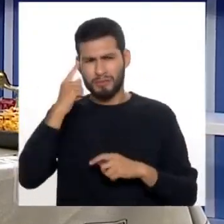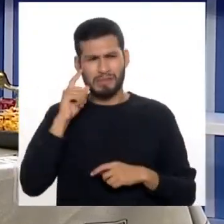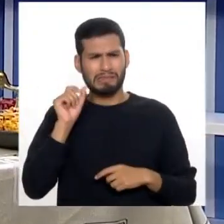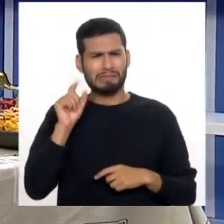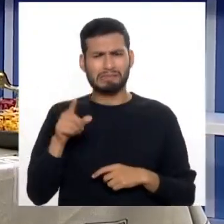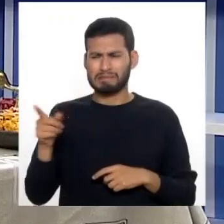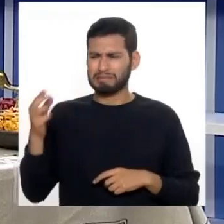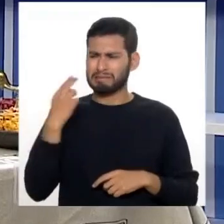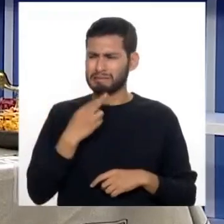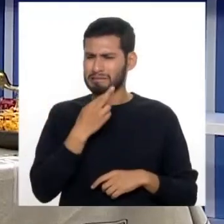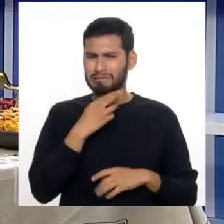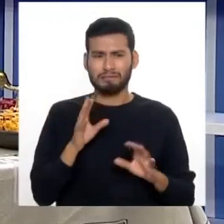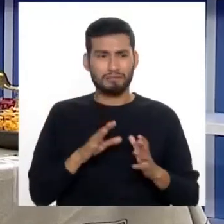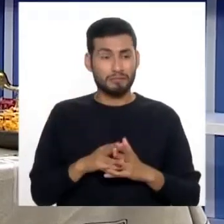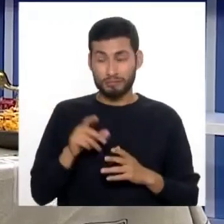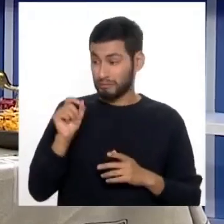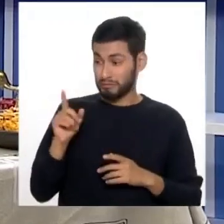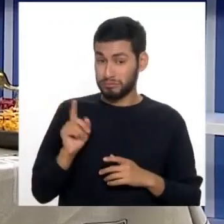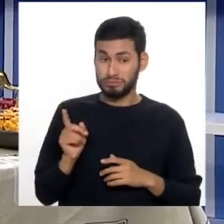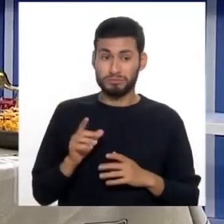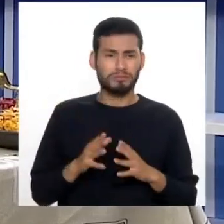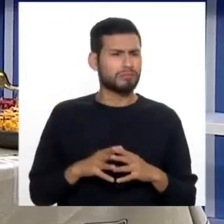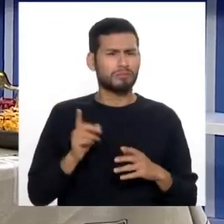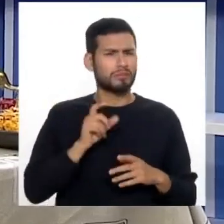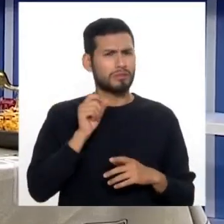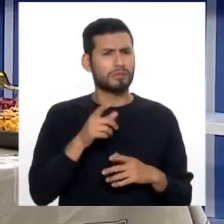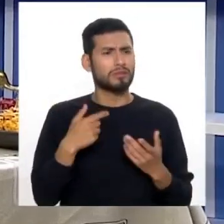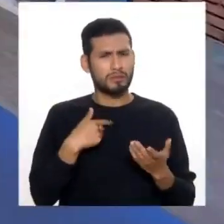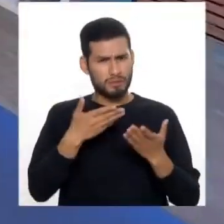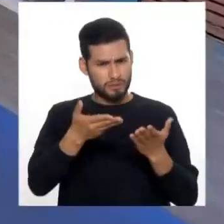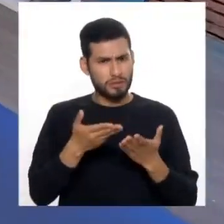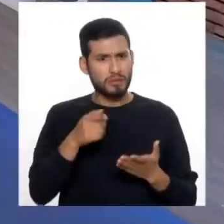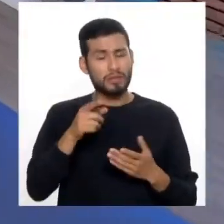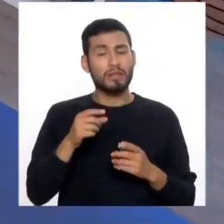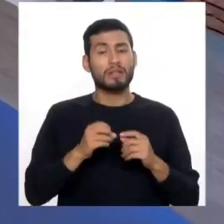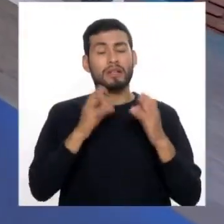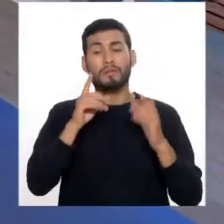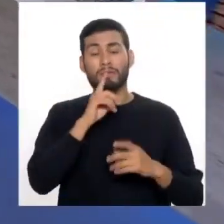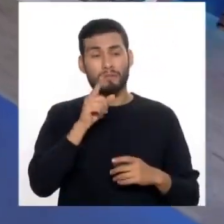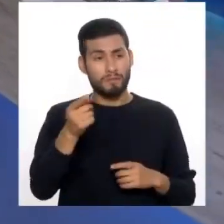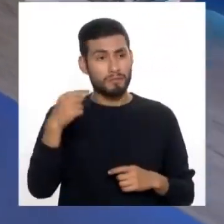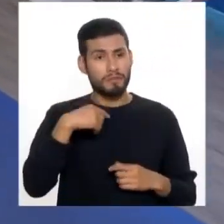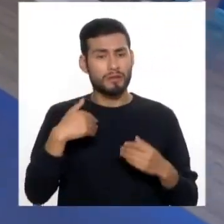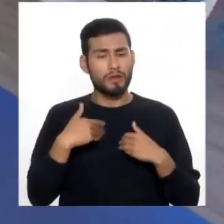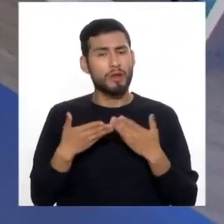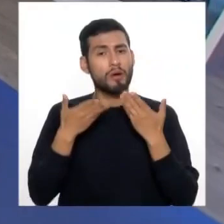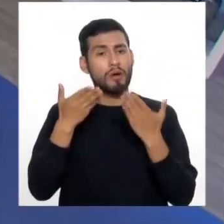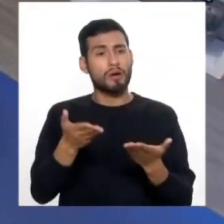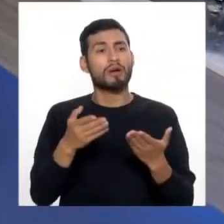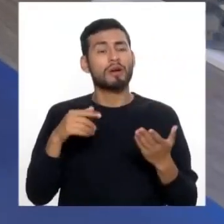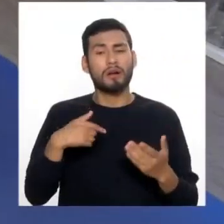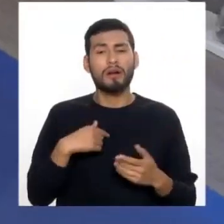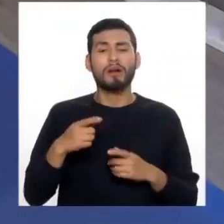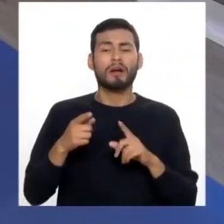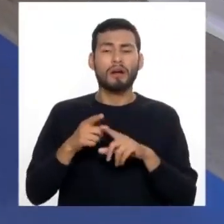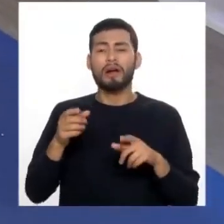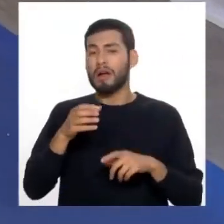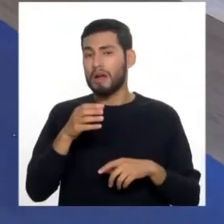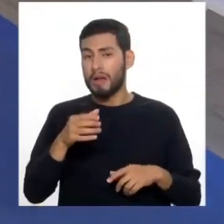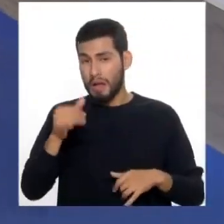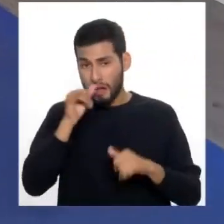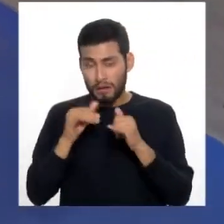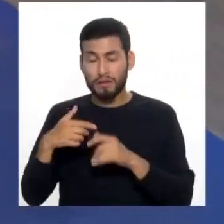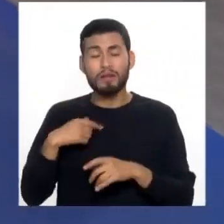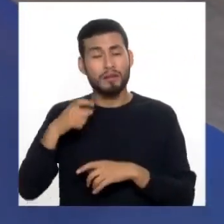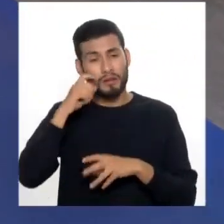caro ir a comer allá, no es muy caro, ¿no? No, definitivamente no es muy caro. Yo los invito para el Día del Padre que vayan, tenemos una promoción en tragos, tenemos un descuento